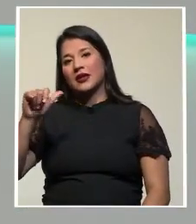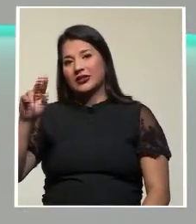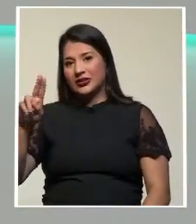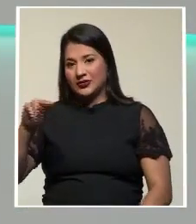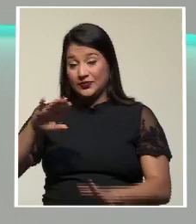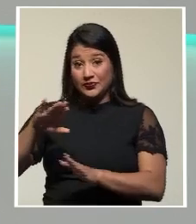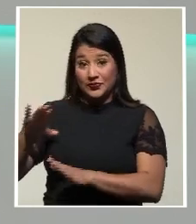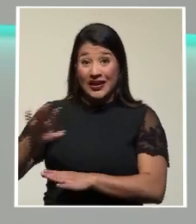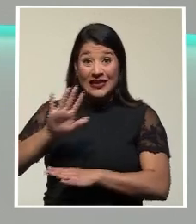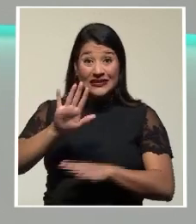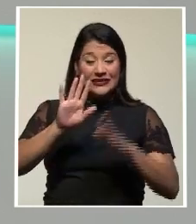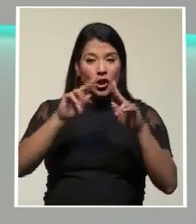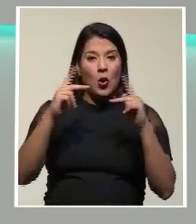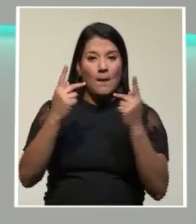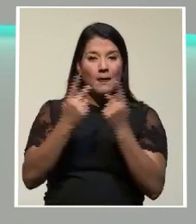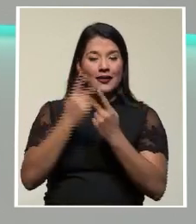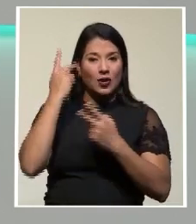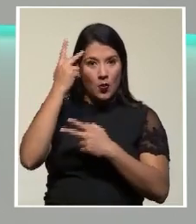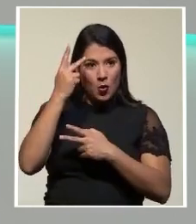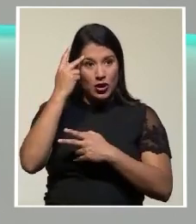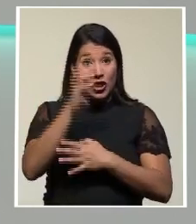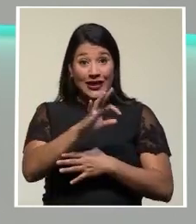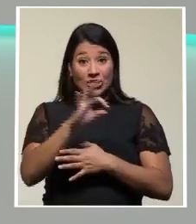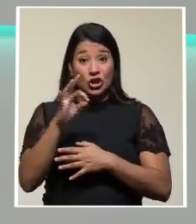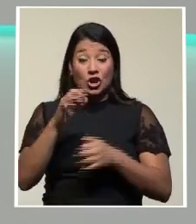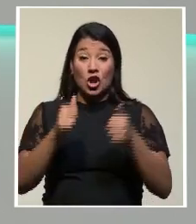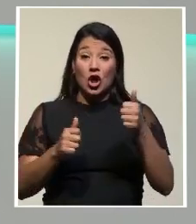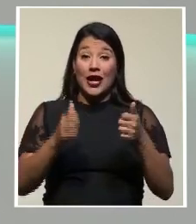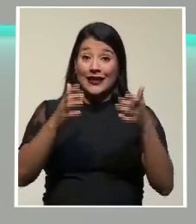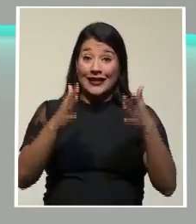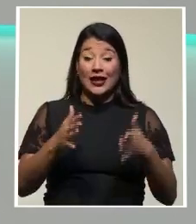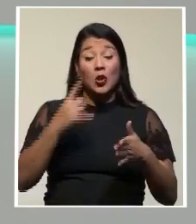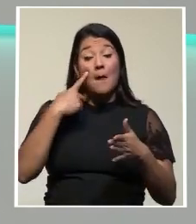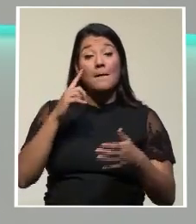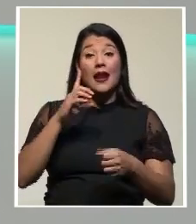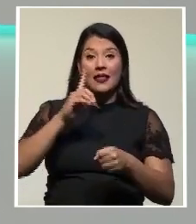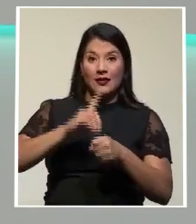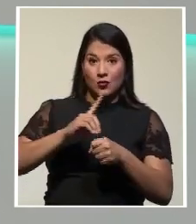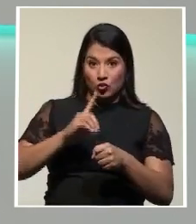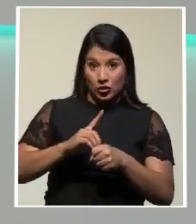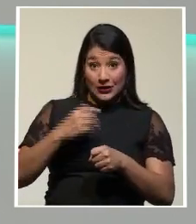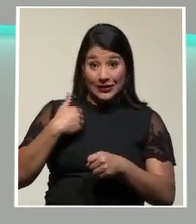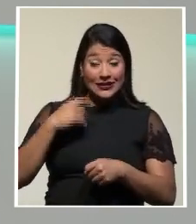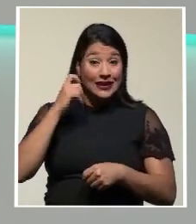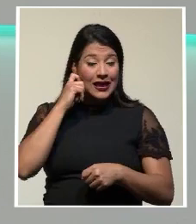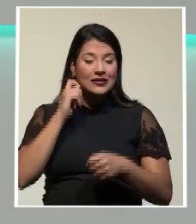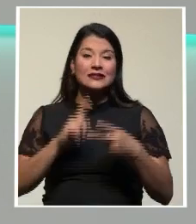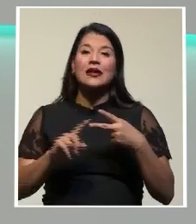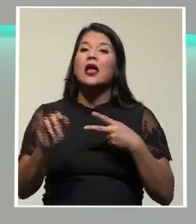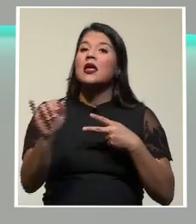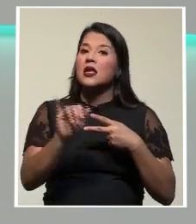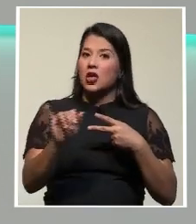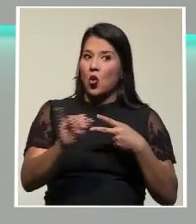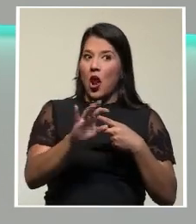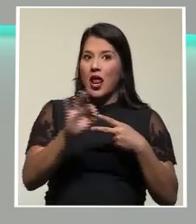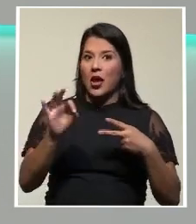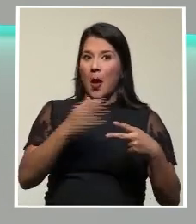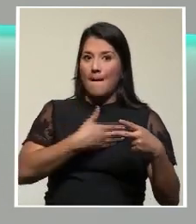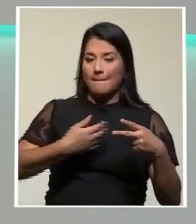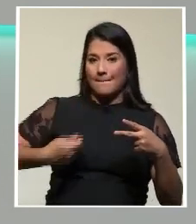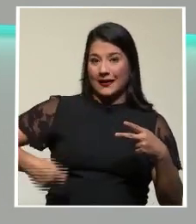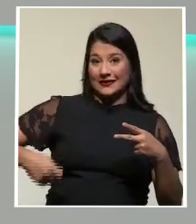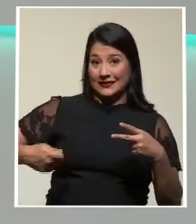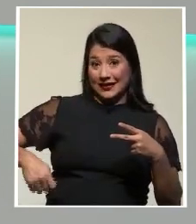5 partidos políticos eligieron las candidaturas a diputados y diputadas, así como la presidencia para